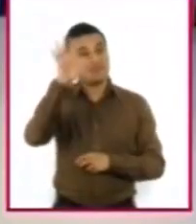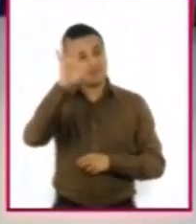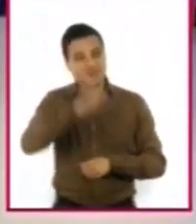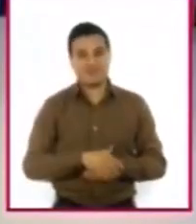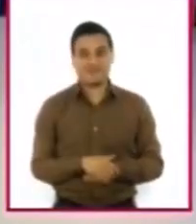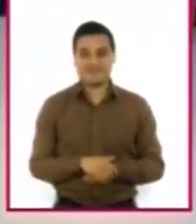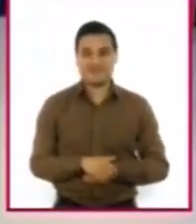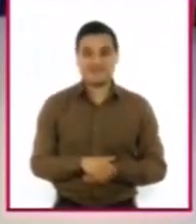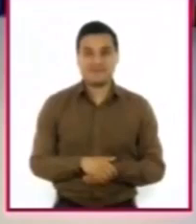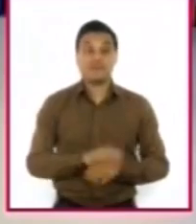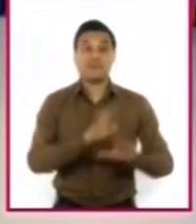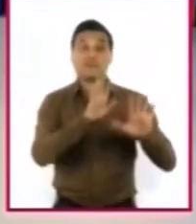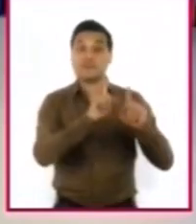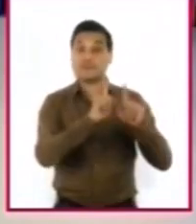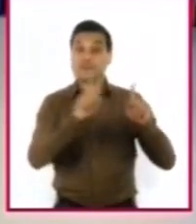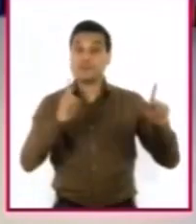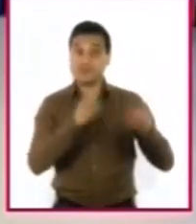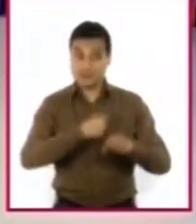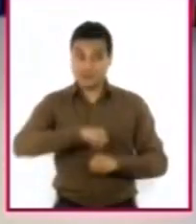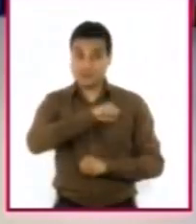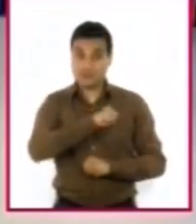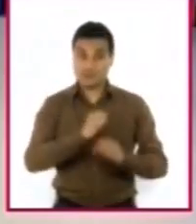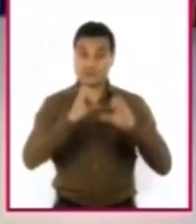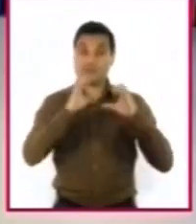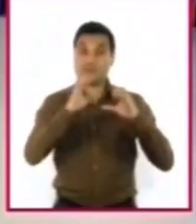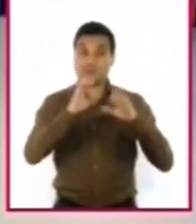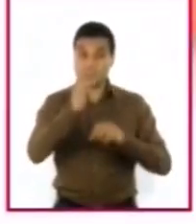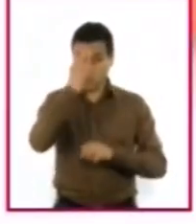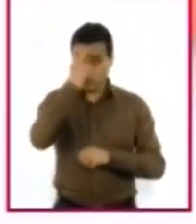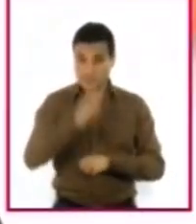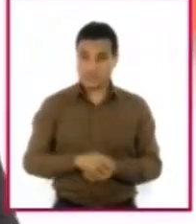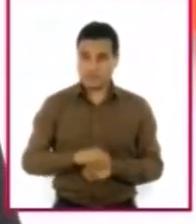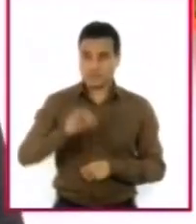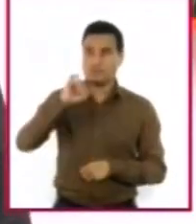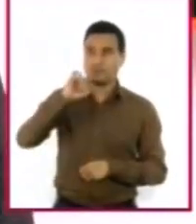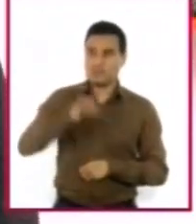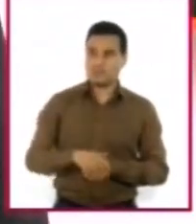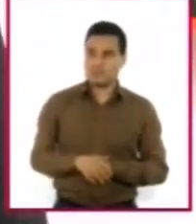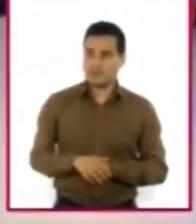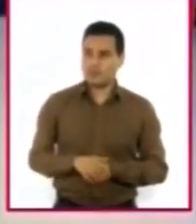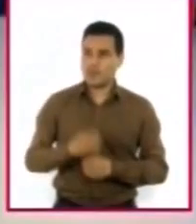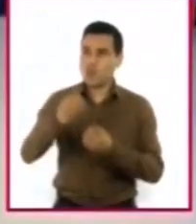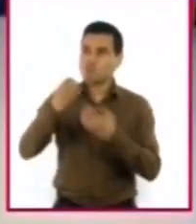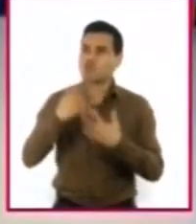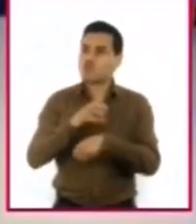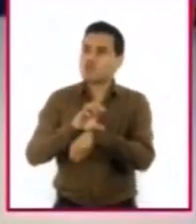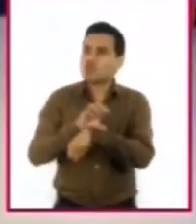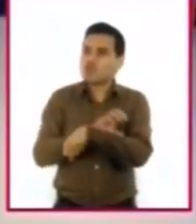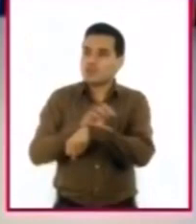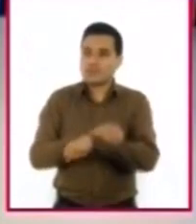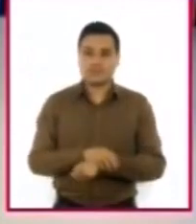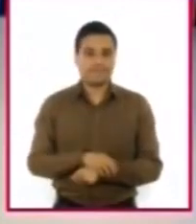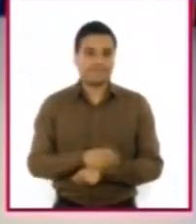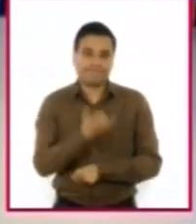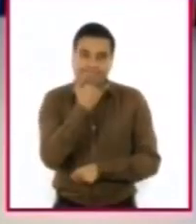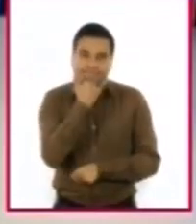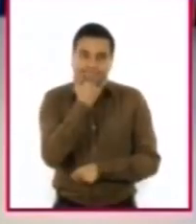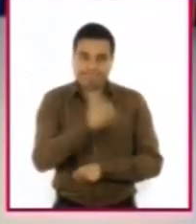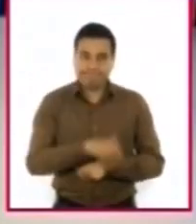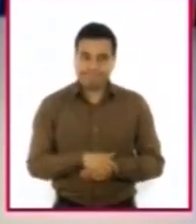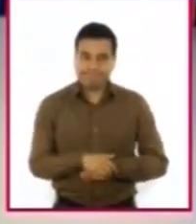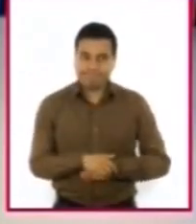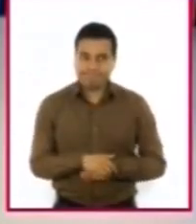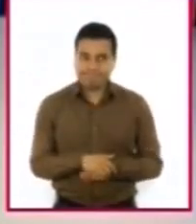No, Susana. Susana a distancia. ¿Y no me guardaste un poco de durazno? Mi metabolismo, para la herencia,